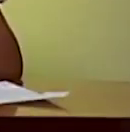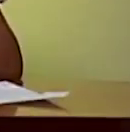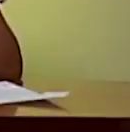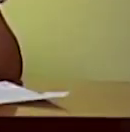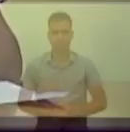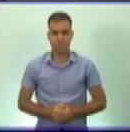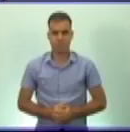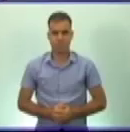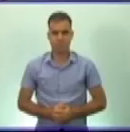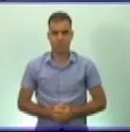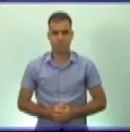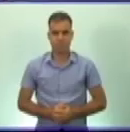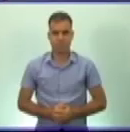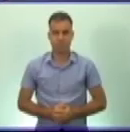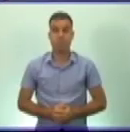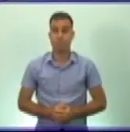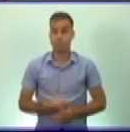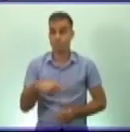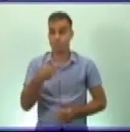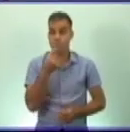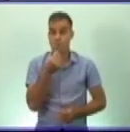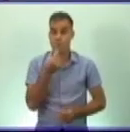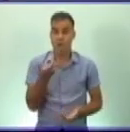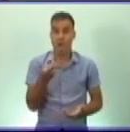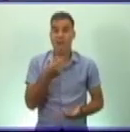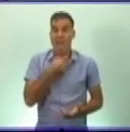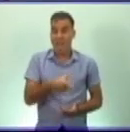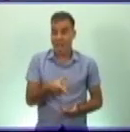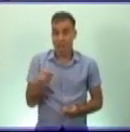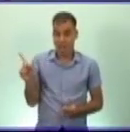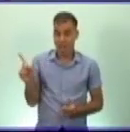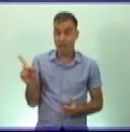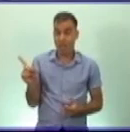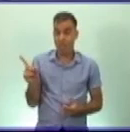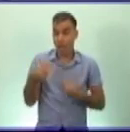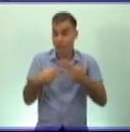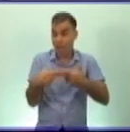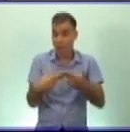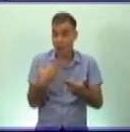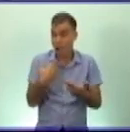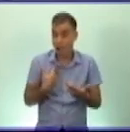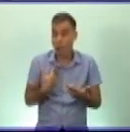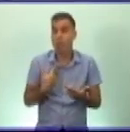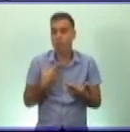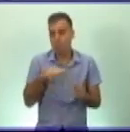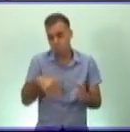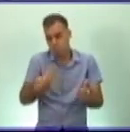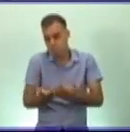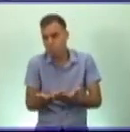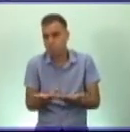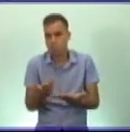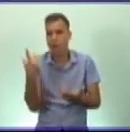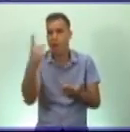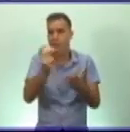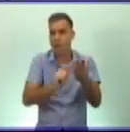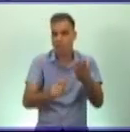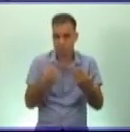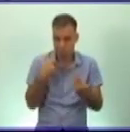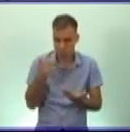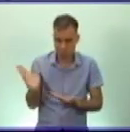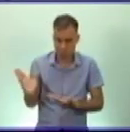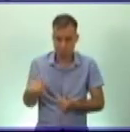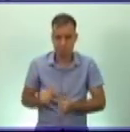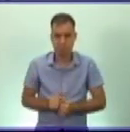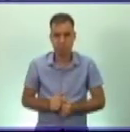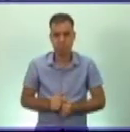Entonces, para que les sirva de ejemplo para realizar esta actividad independiente, yo quiero proponerles un ejercicio que vamos a analizar de